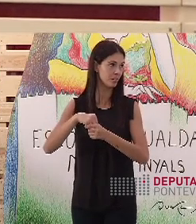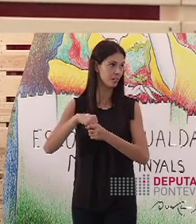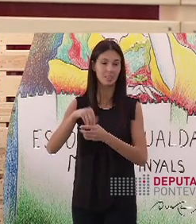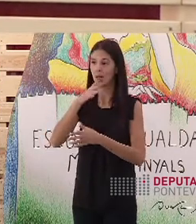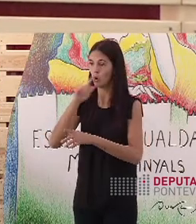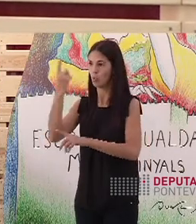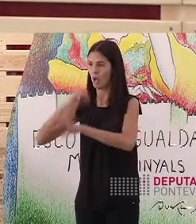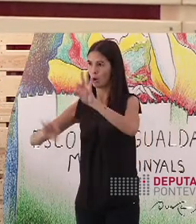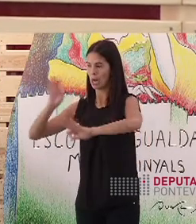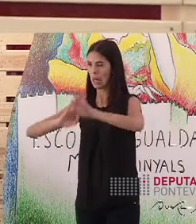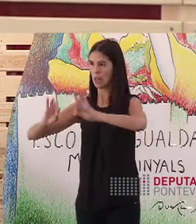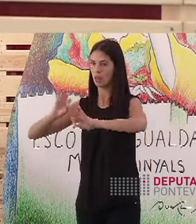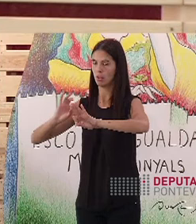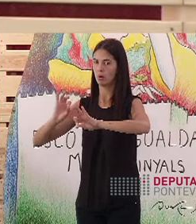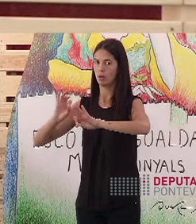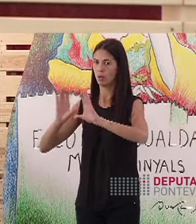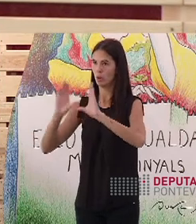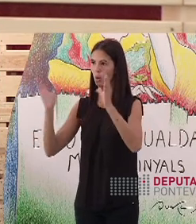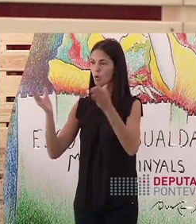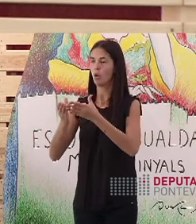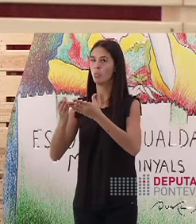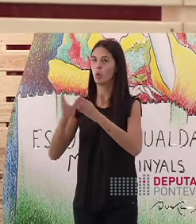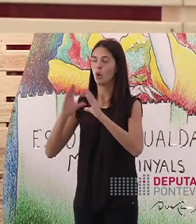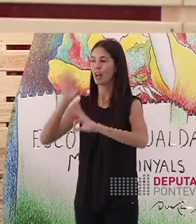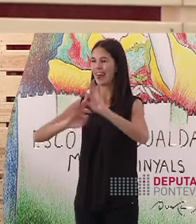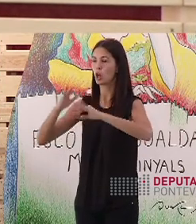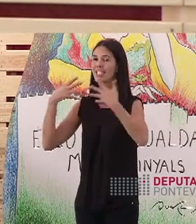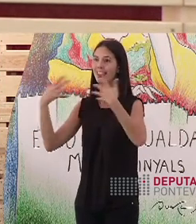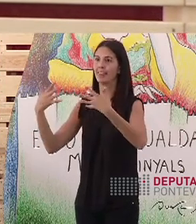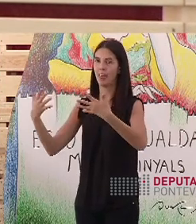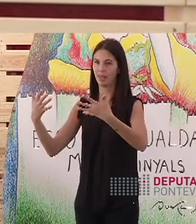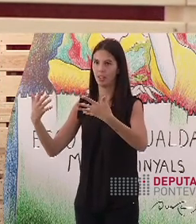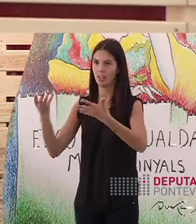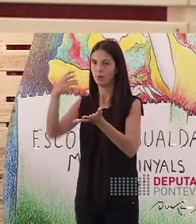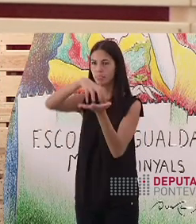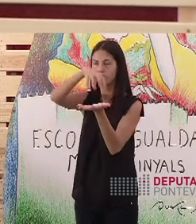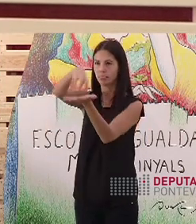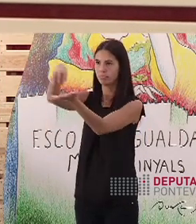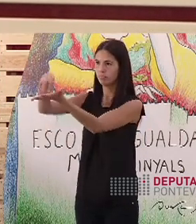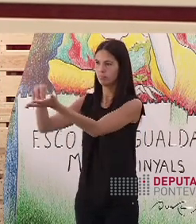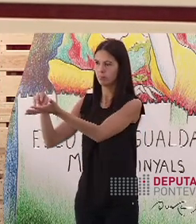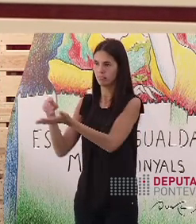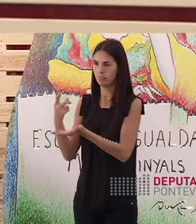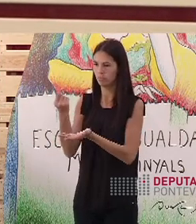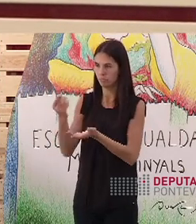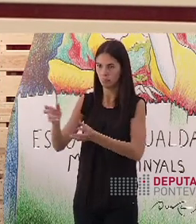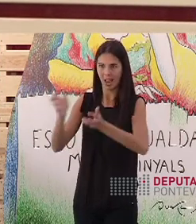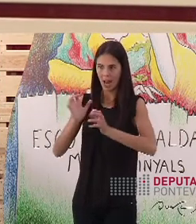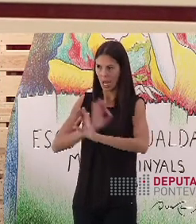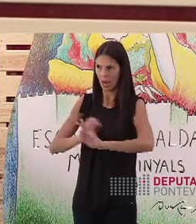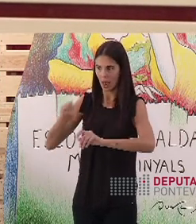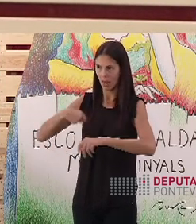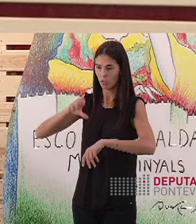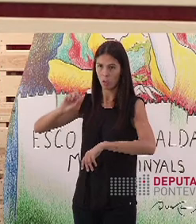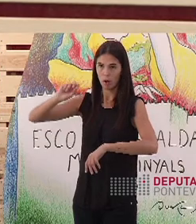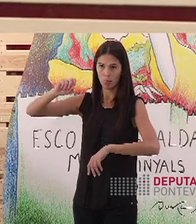unha das organizacións, aparte de, somos 10 organizacións, entidades non lucrativas que levan moitos anos traballando